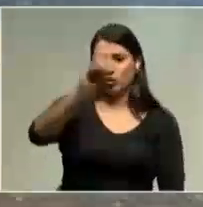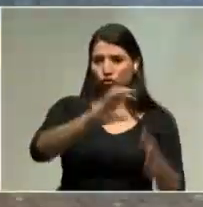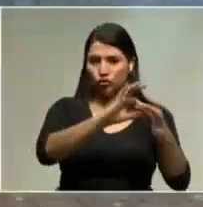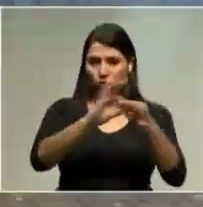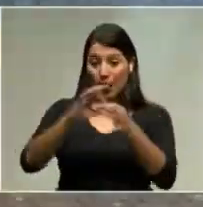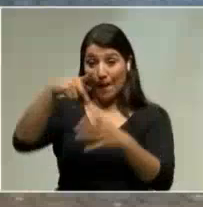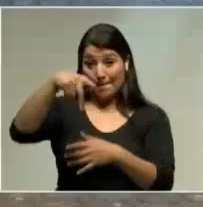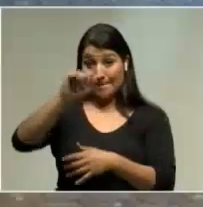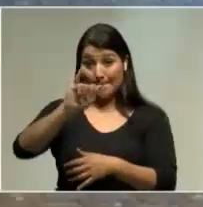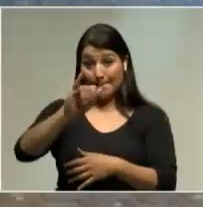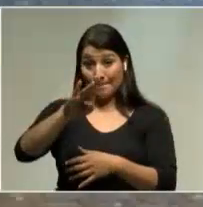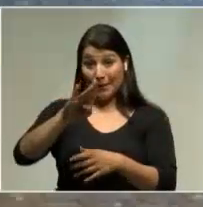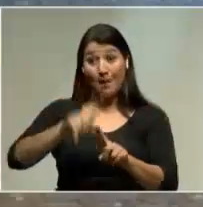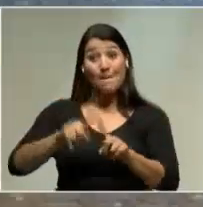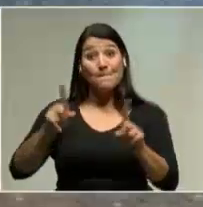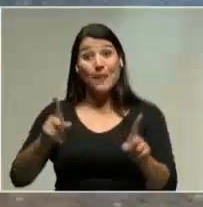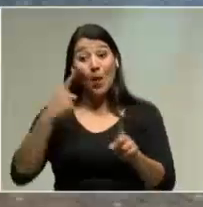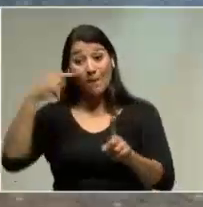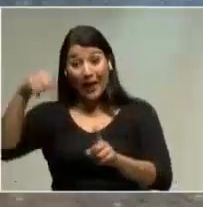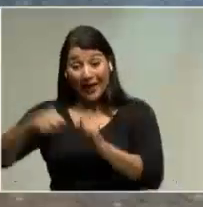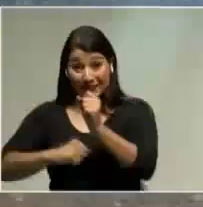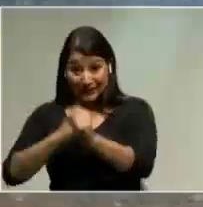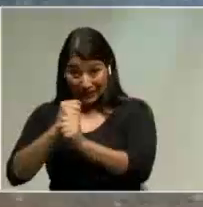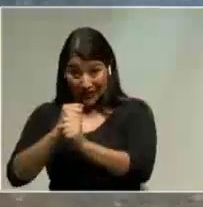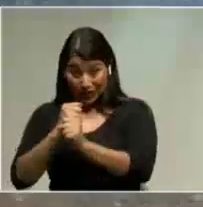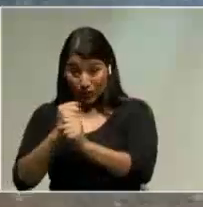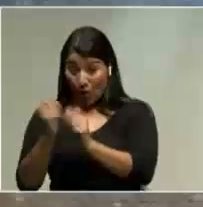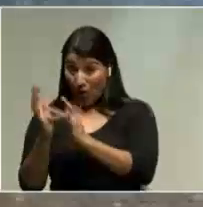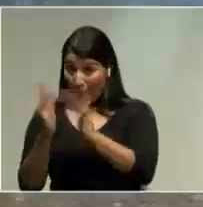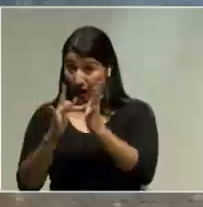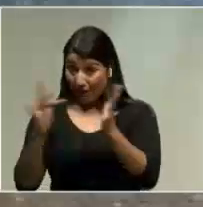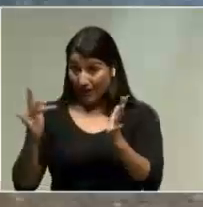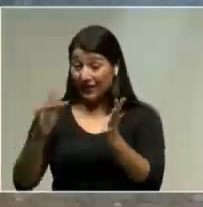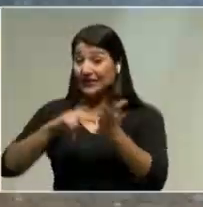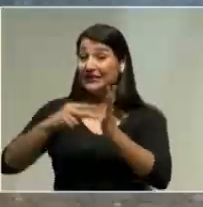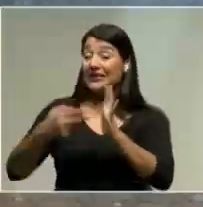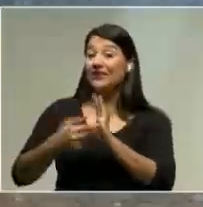Interno Bruto, mientras que para abril de este año representaba un